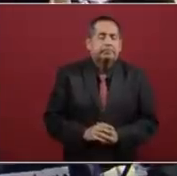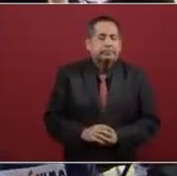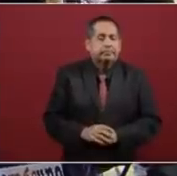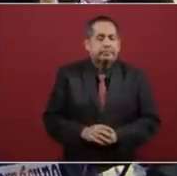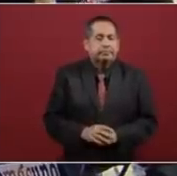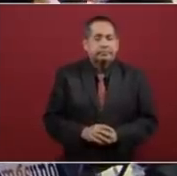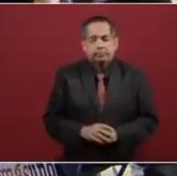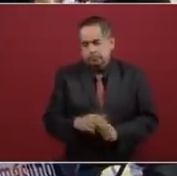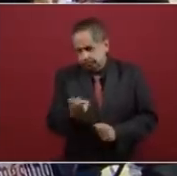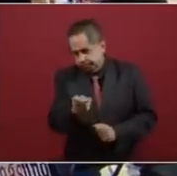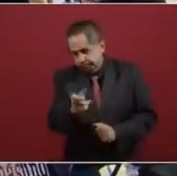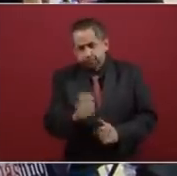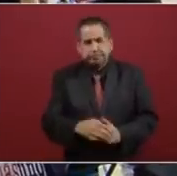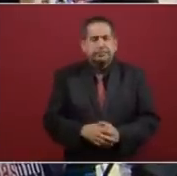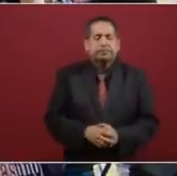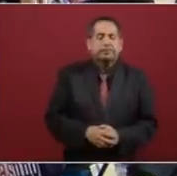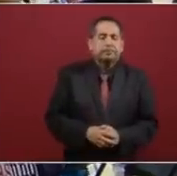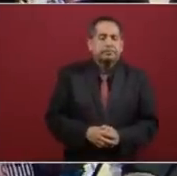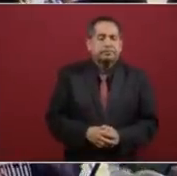Presidente. Los dos.